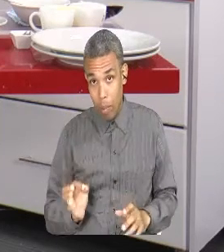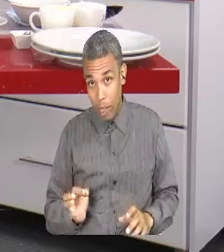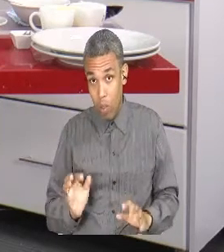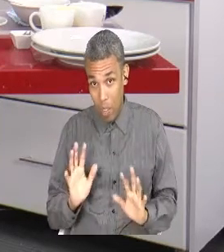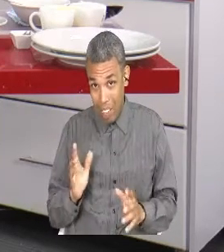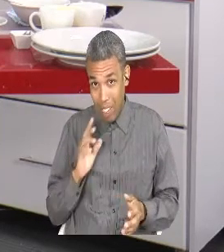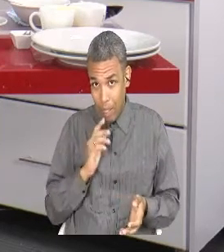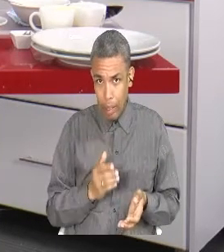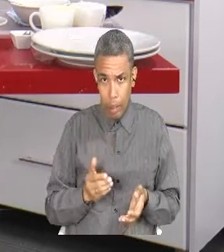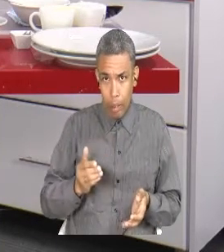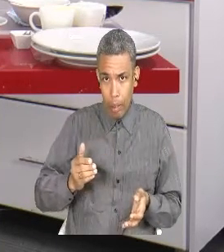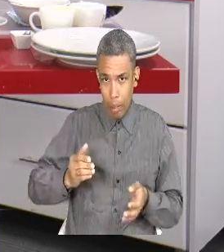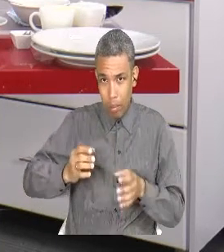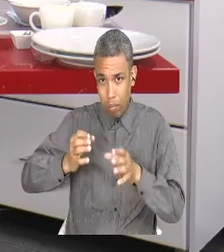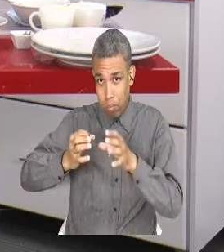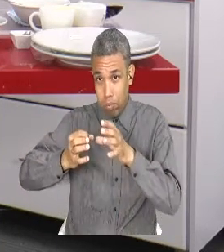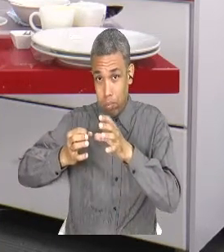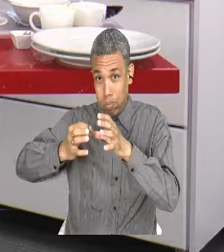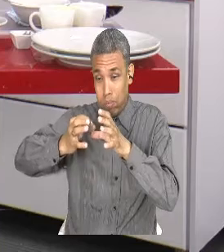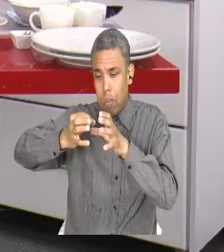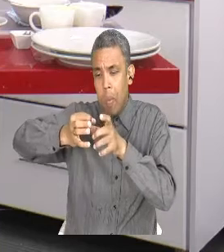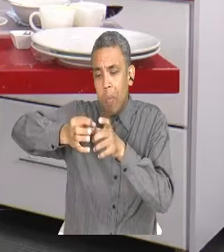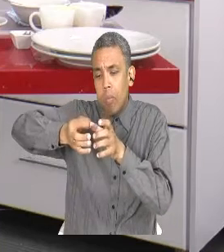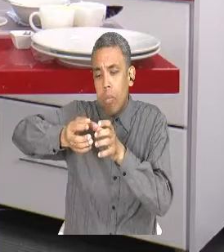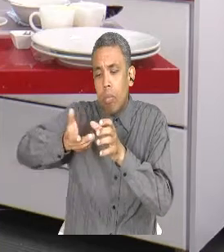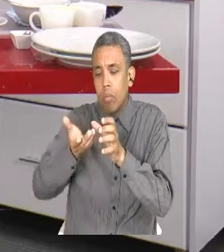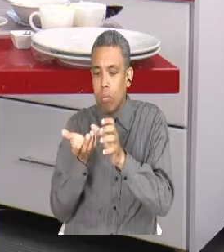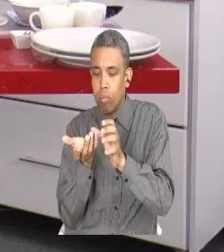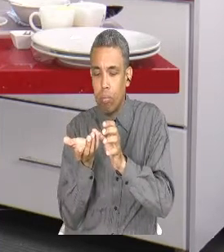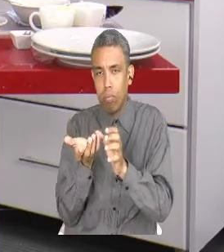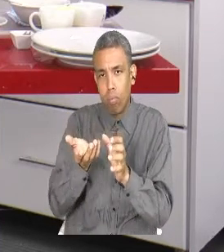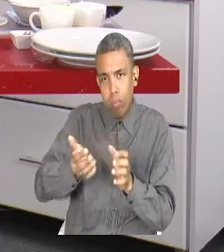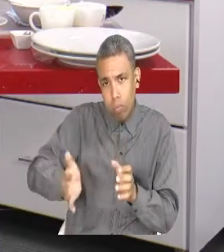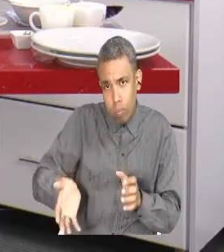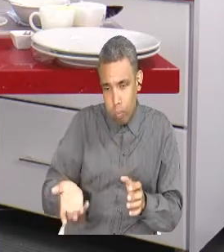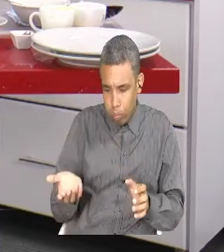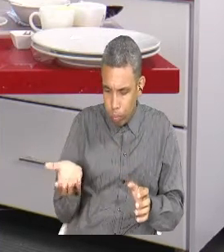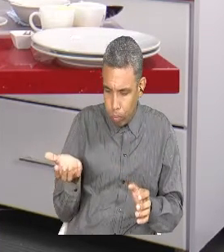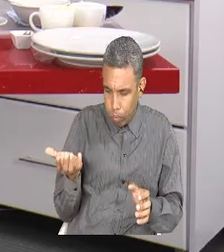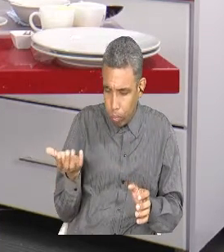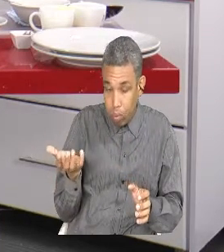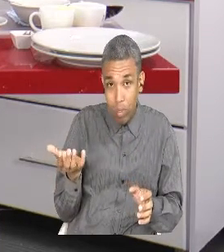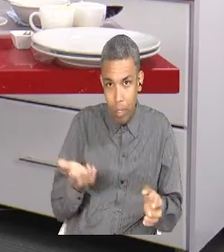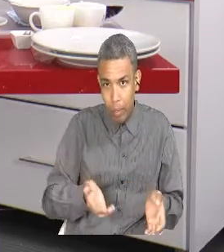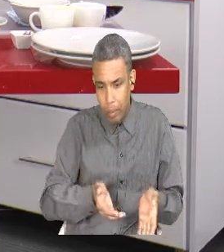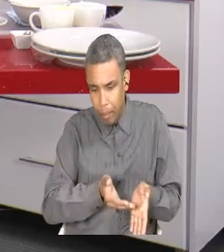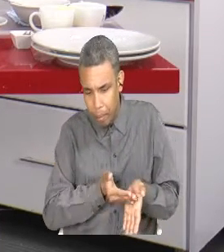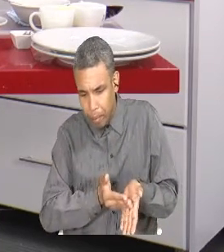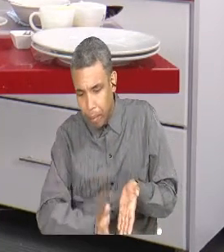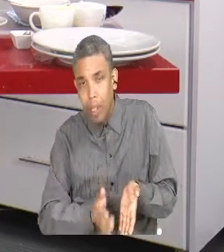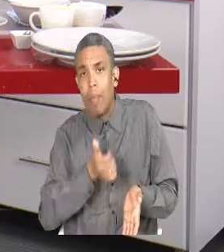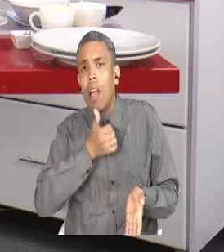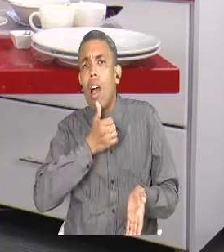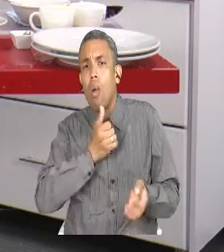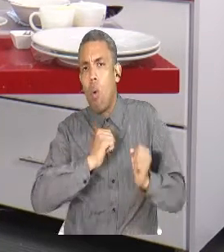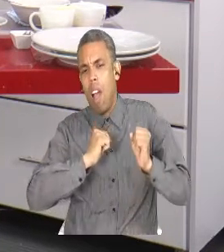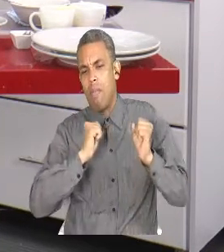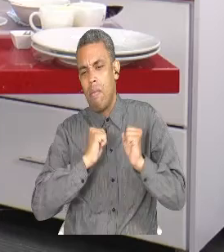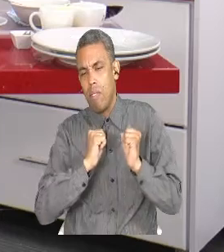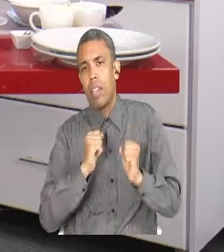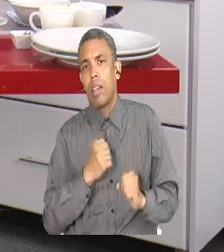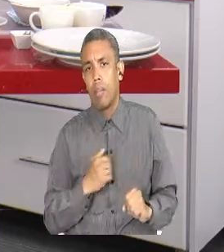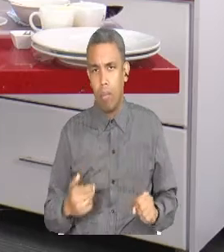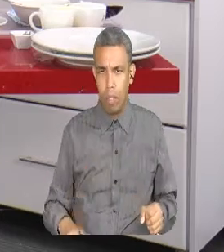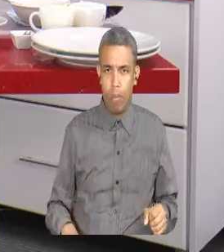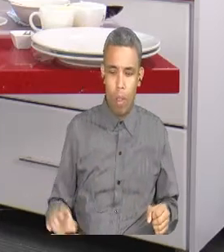Entonces, si es posible, de pronto, del día anterior, horas antes, para hacer esta mezcla, llevar a la nevera la harina de